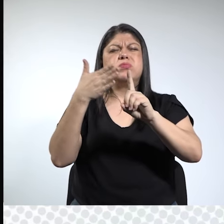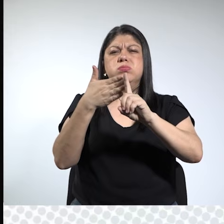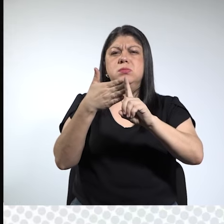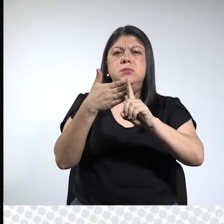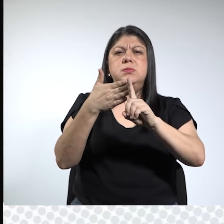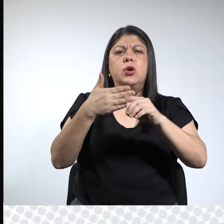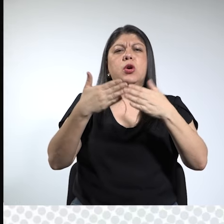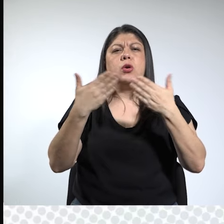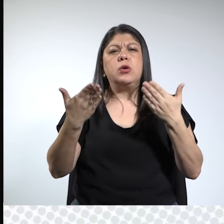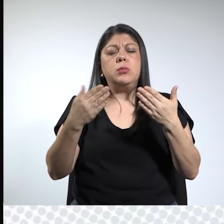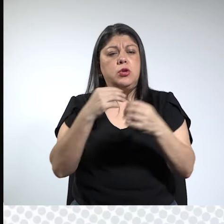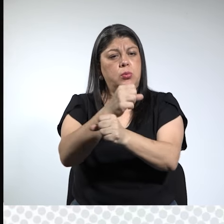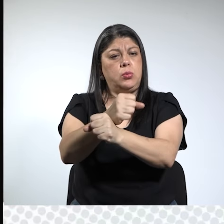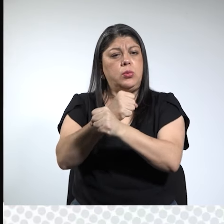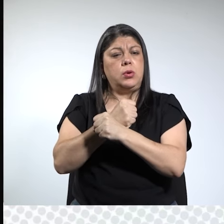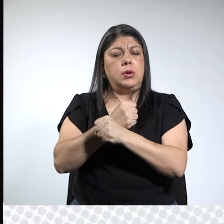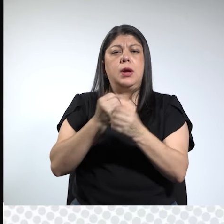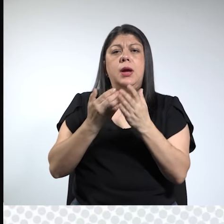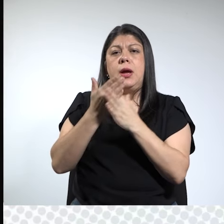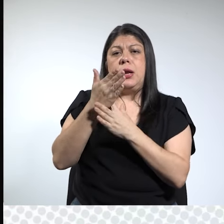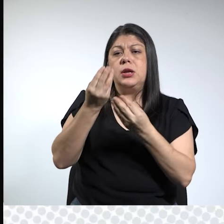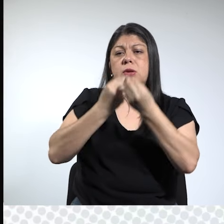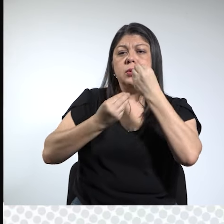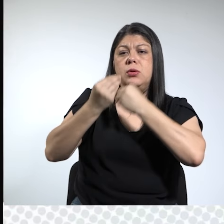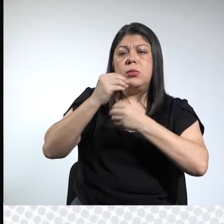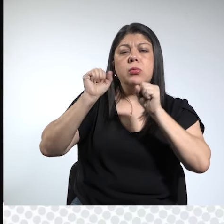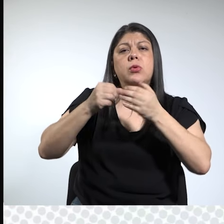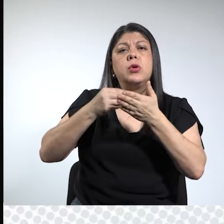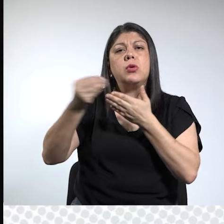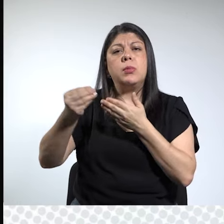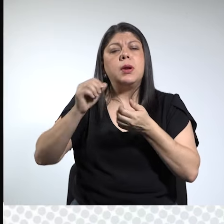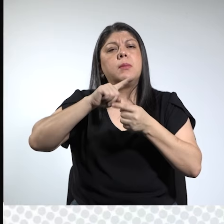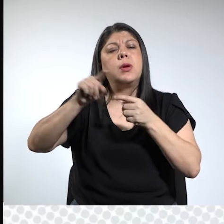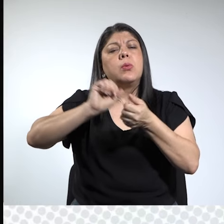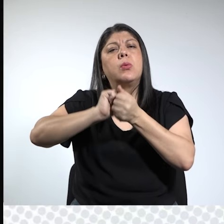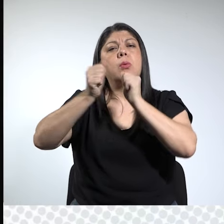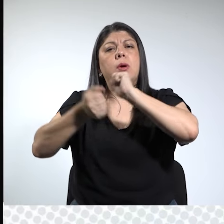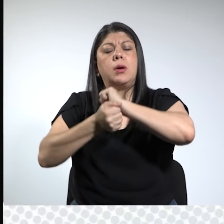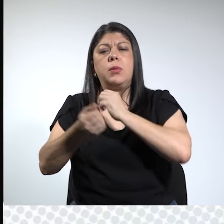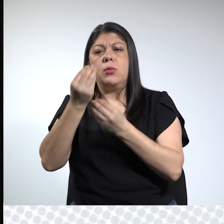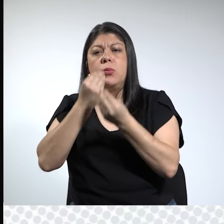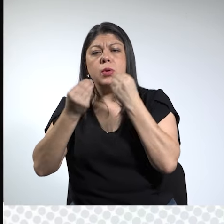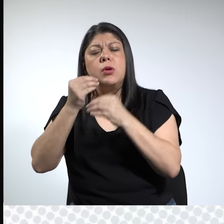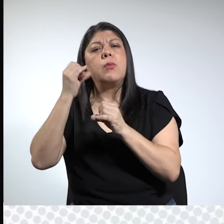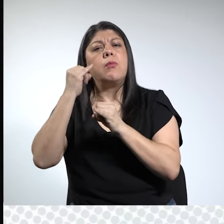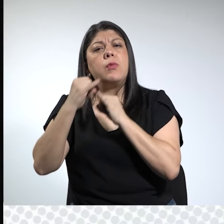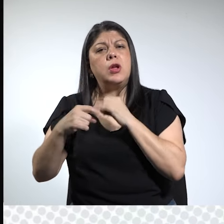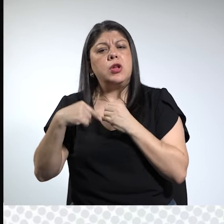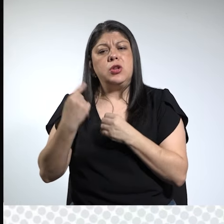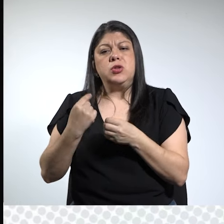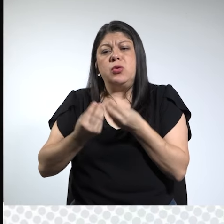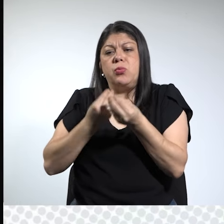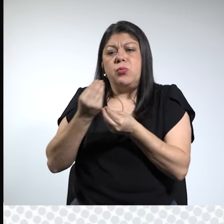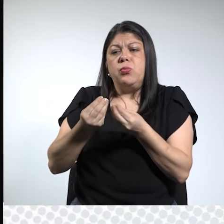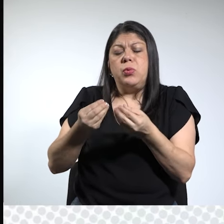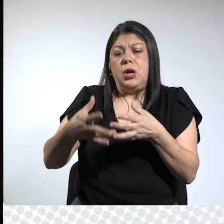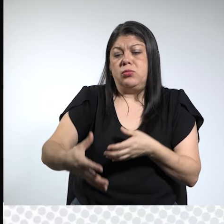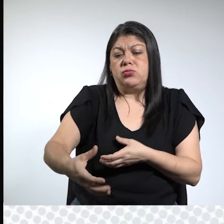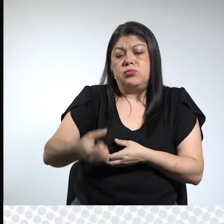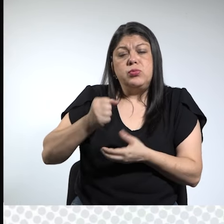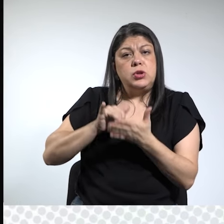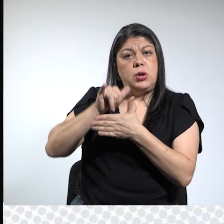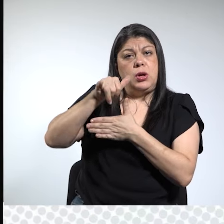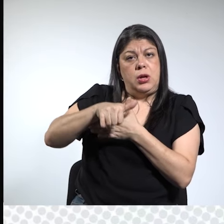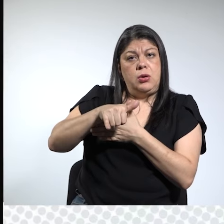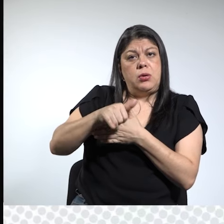la seguridad alimentaria, sino también evolucionar los alimentos a alimentos terminados. No es simplemente sacar la yuca,